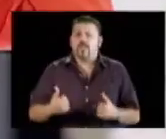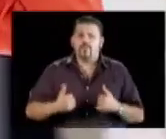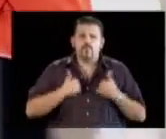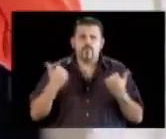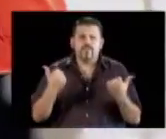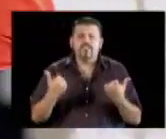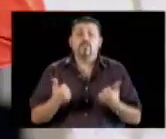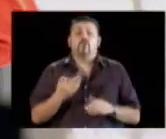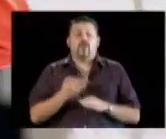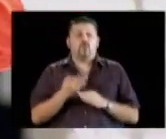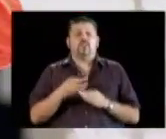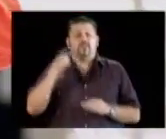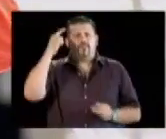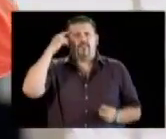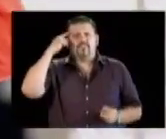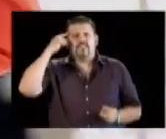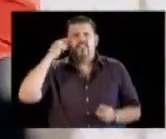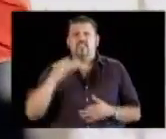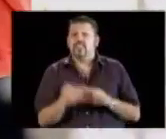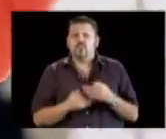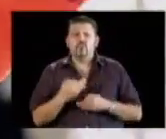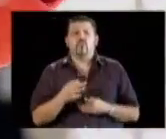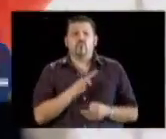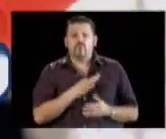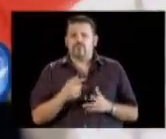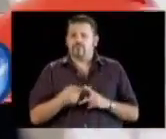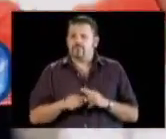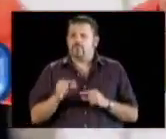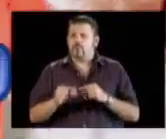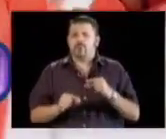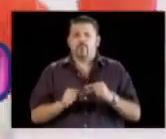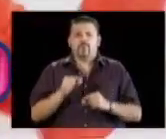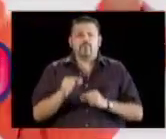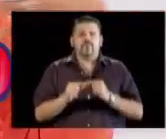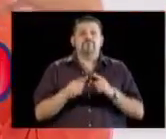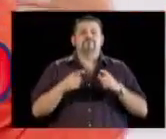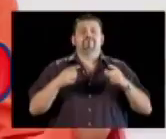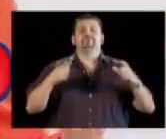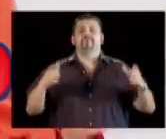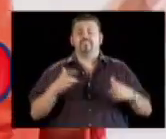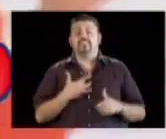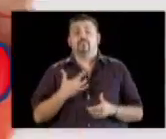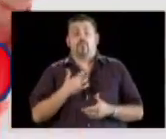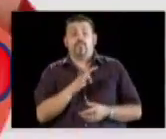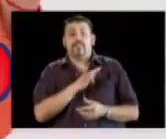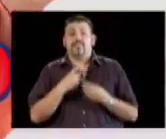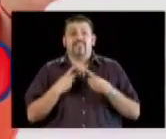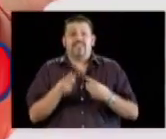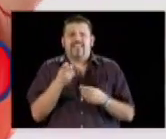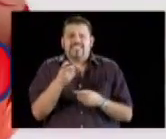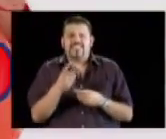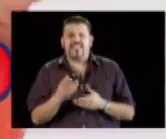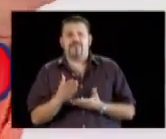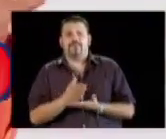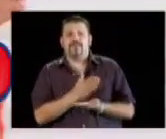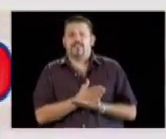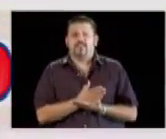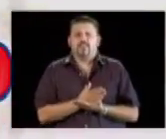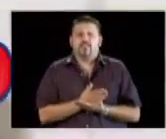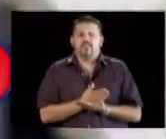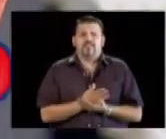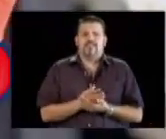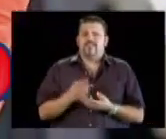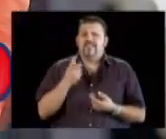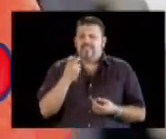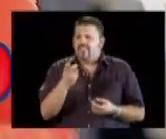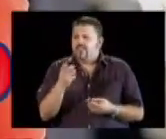comentado, está acá arriba, en la cabeza de cada uno de ustedes, y al rato vamos a entrar un poquito más en toda esa parte. Esas dos sumadas